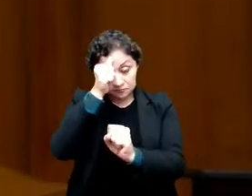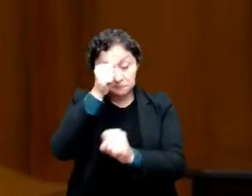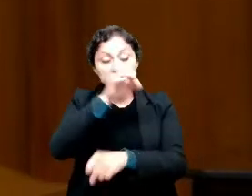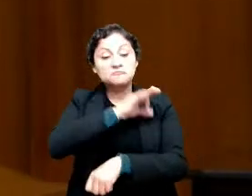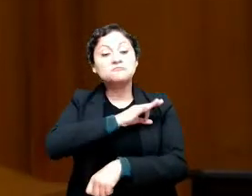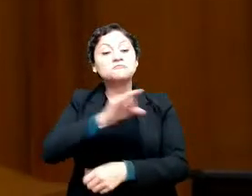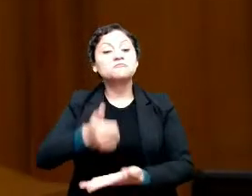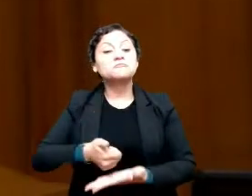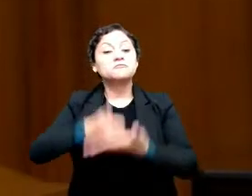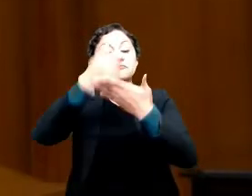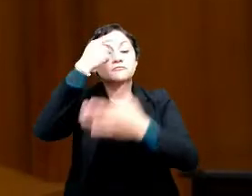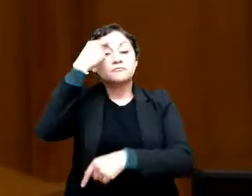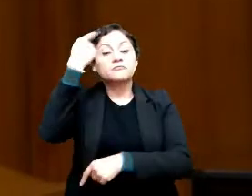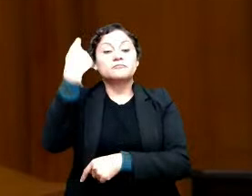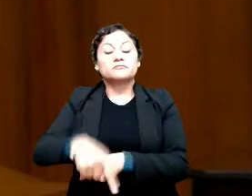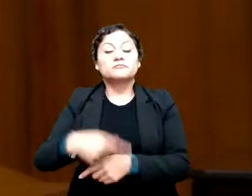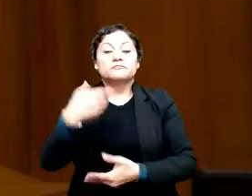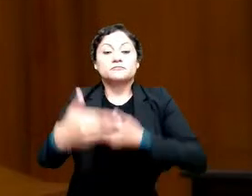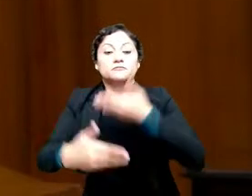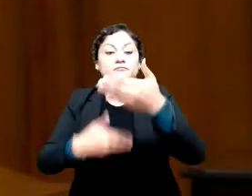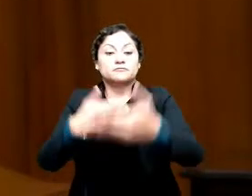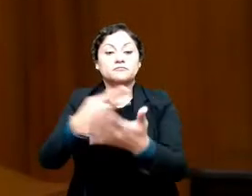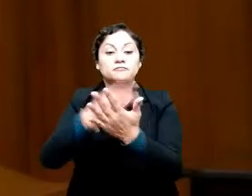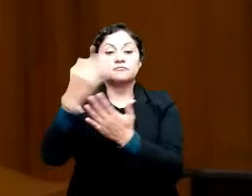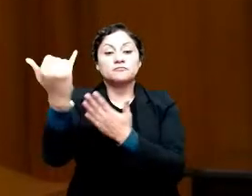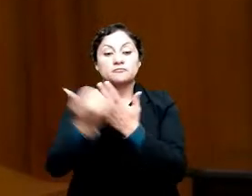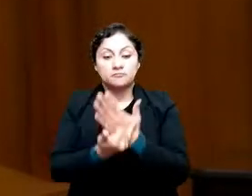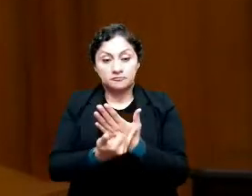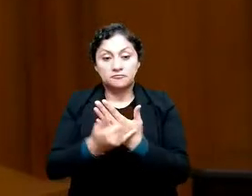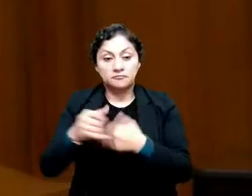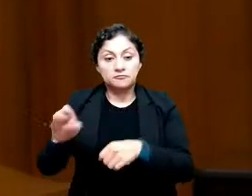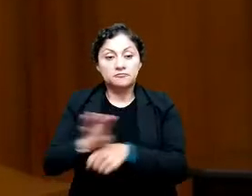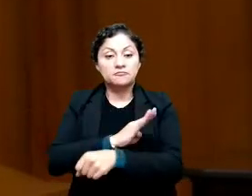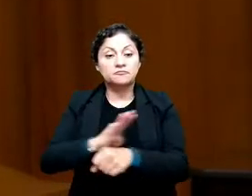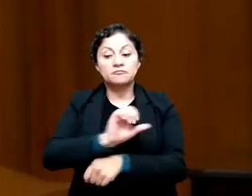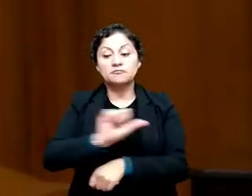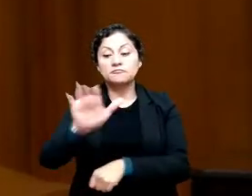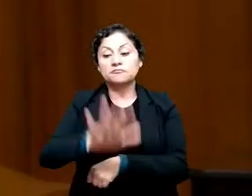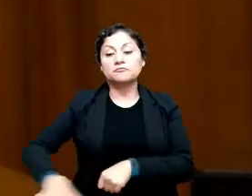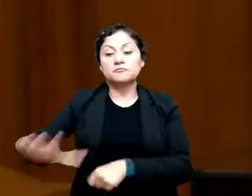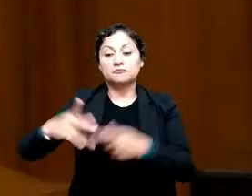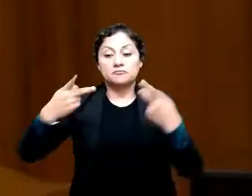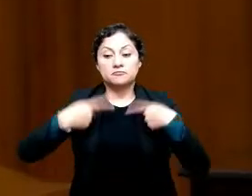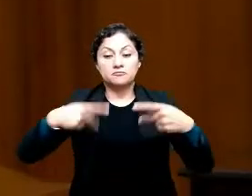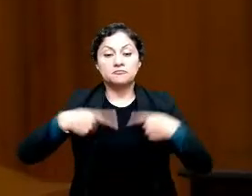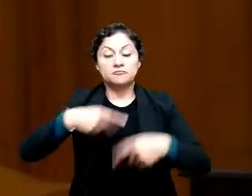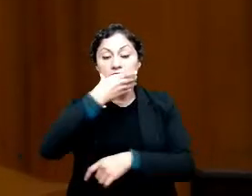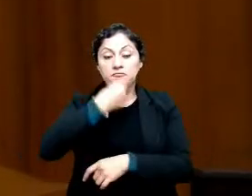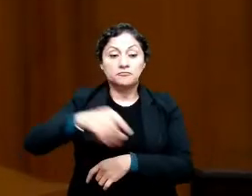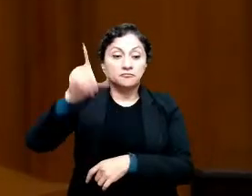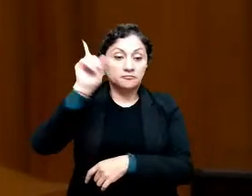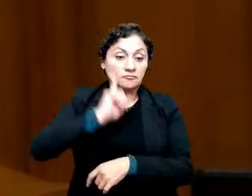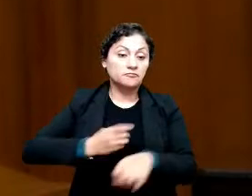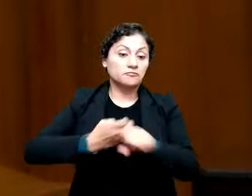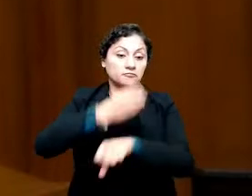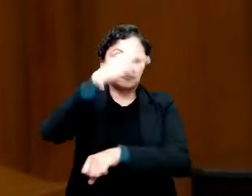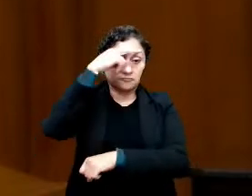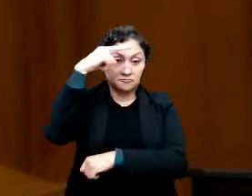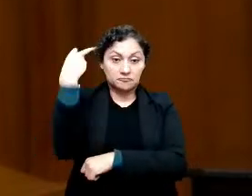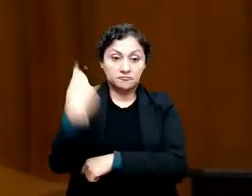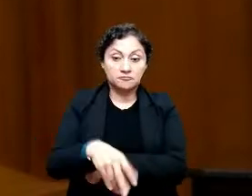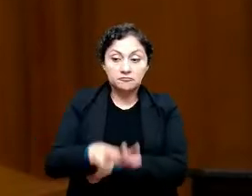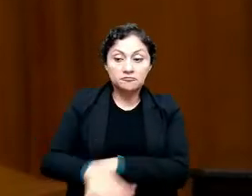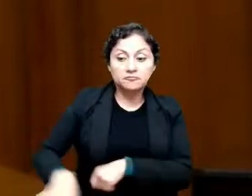bases para dar continuidad a los proyectos en favor de las y los mexiquenses más vulnerables. Desde